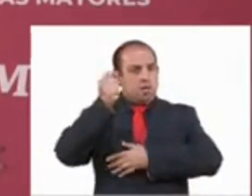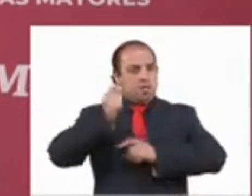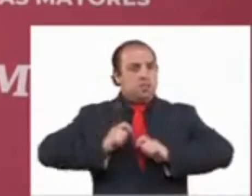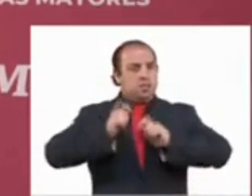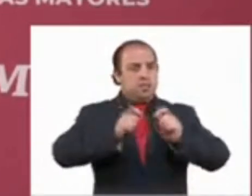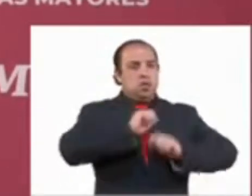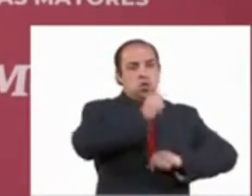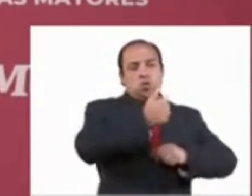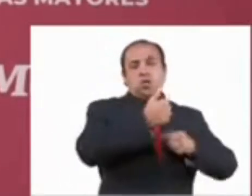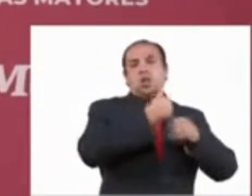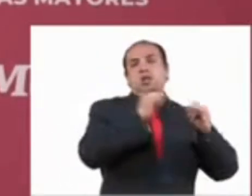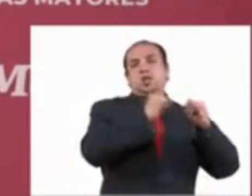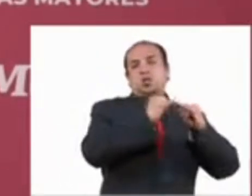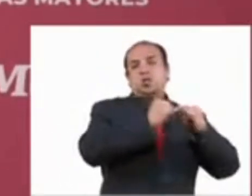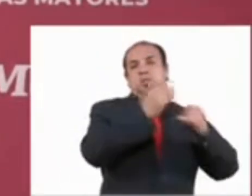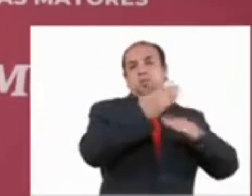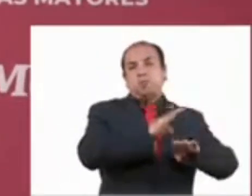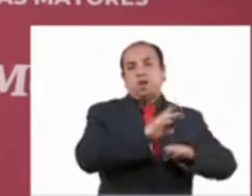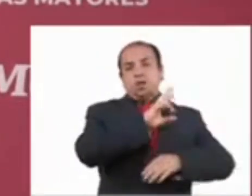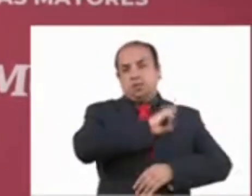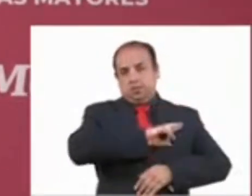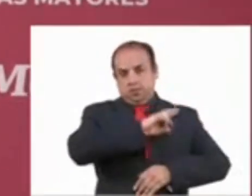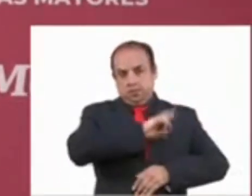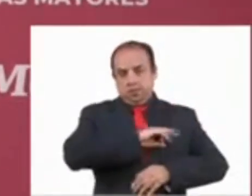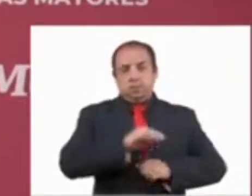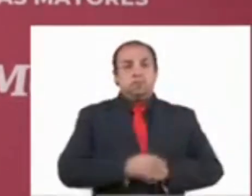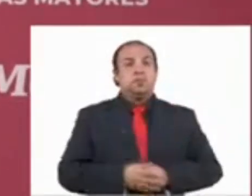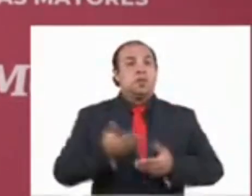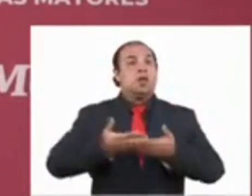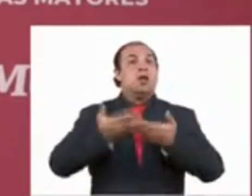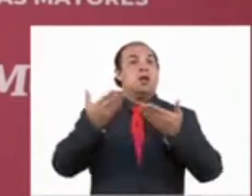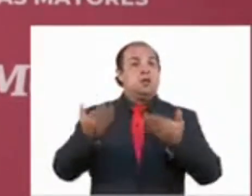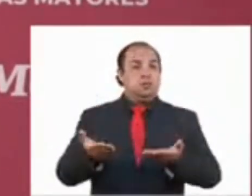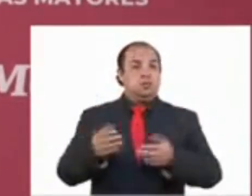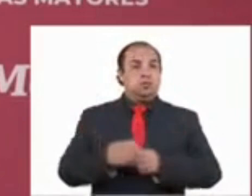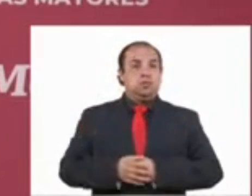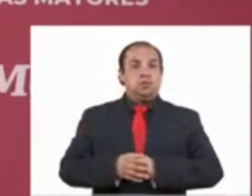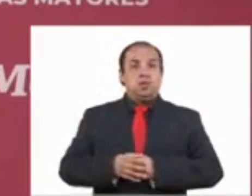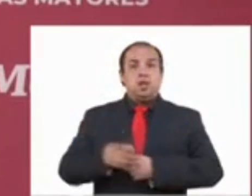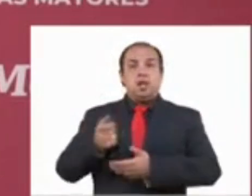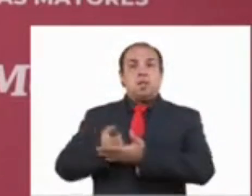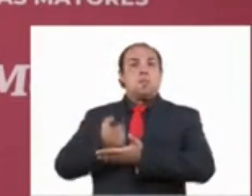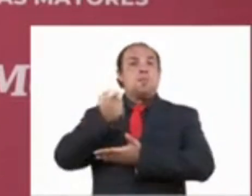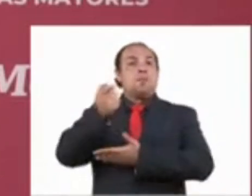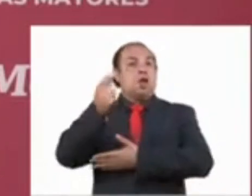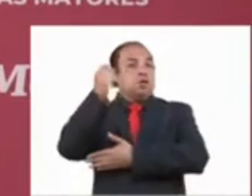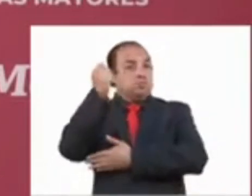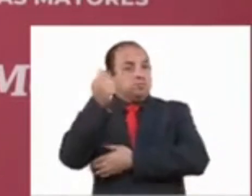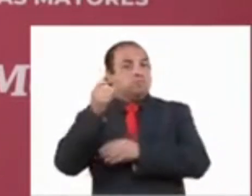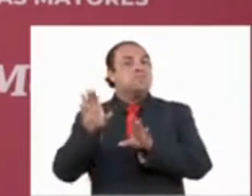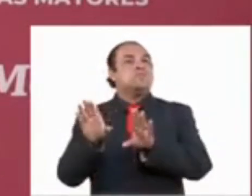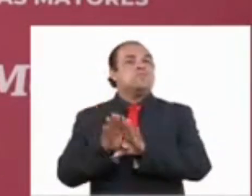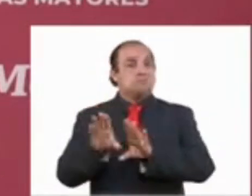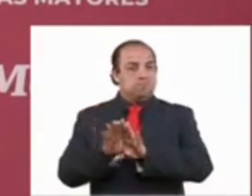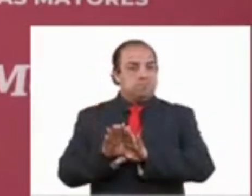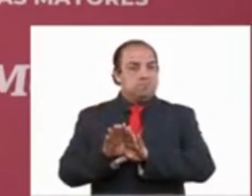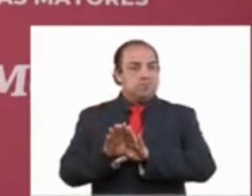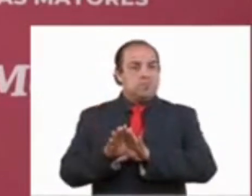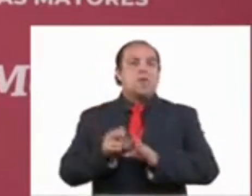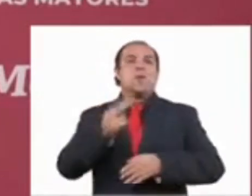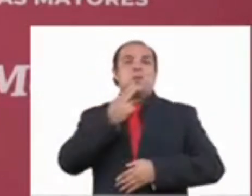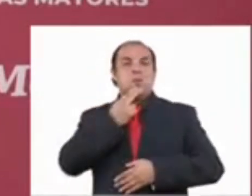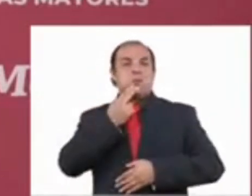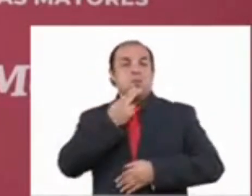otra institución bancaria del sector privado. Ahora van a recibir su pensión en esta tarjeta